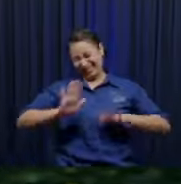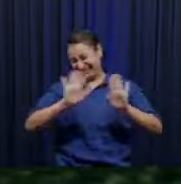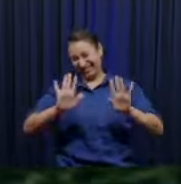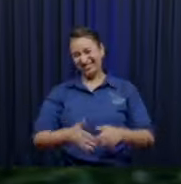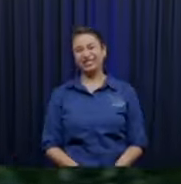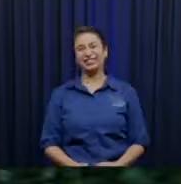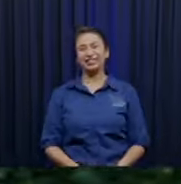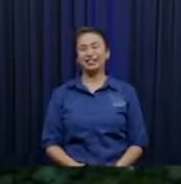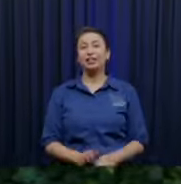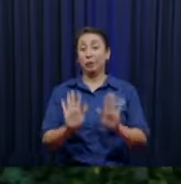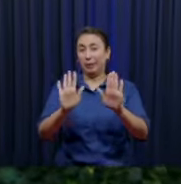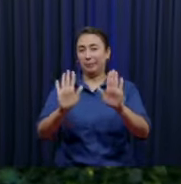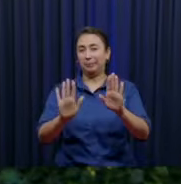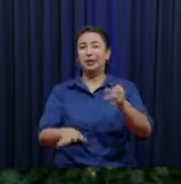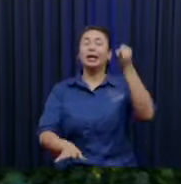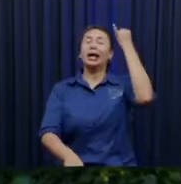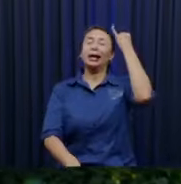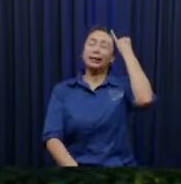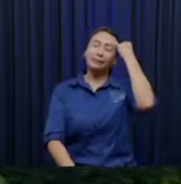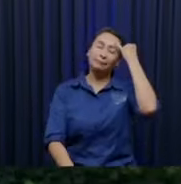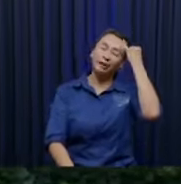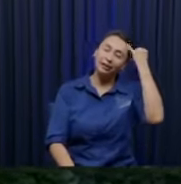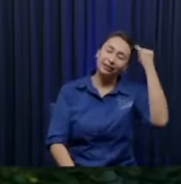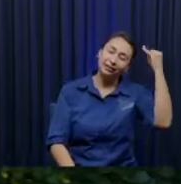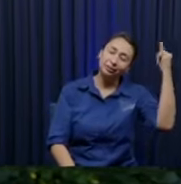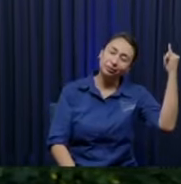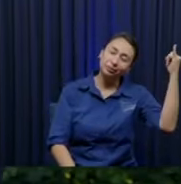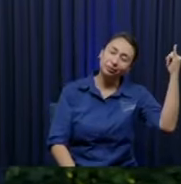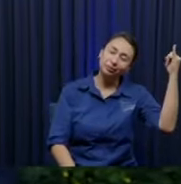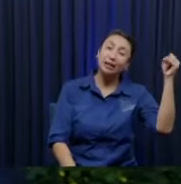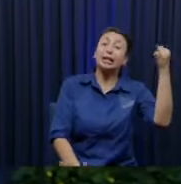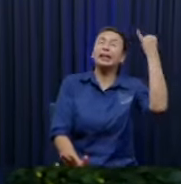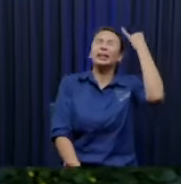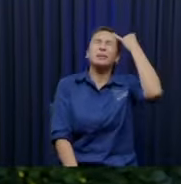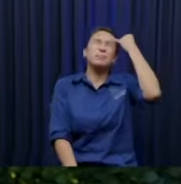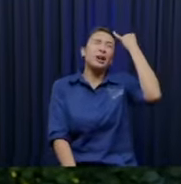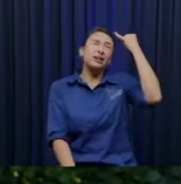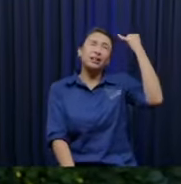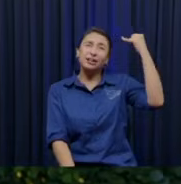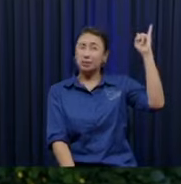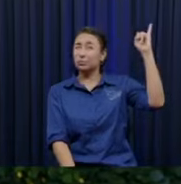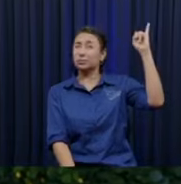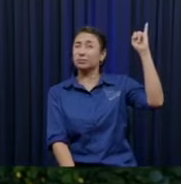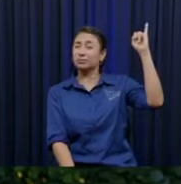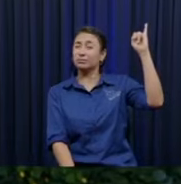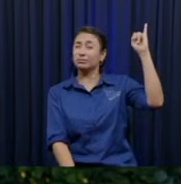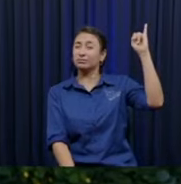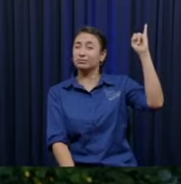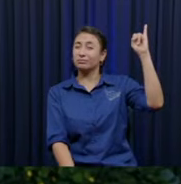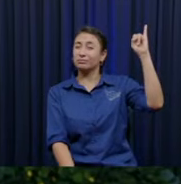Supongamos. Me recordé de eso. Ok, hola. Supongamos